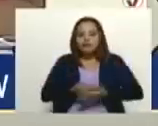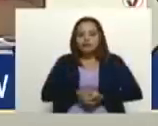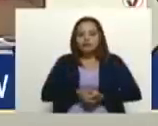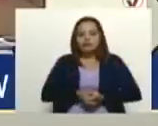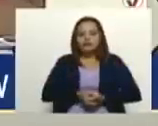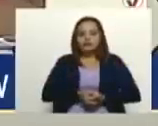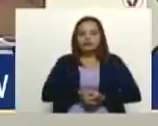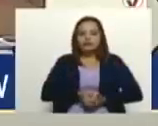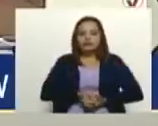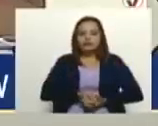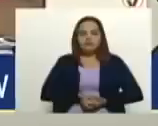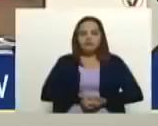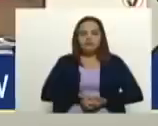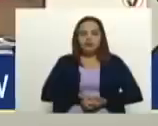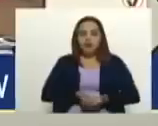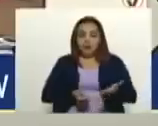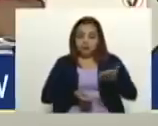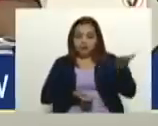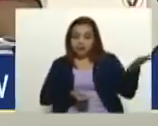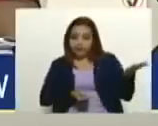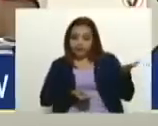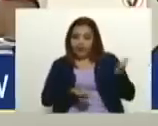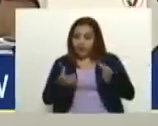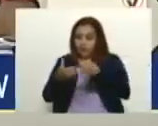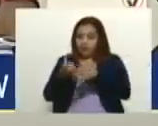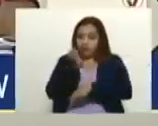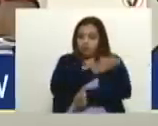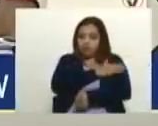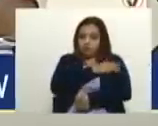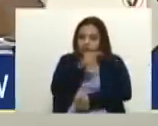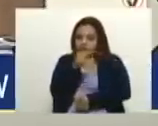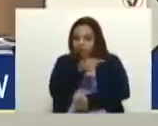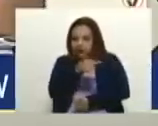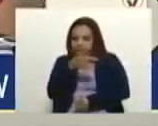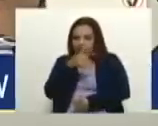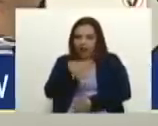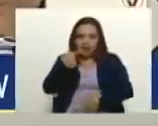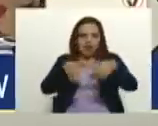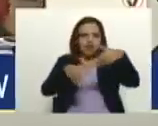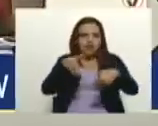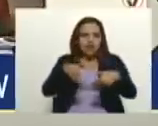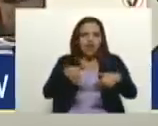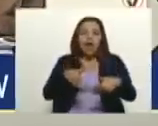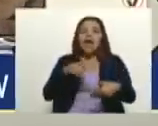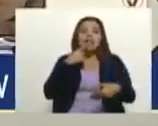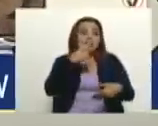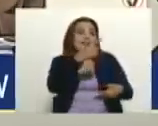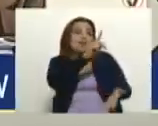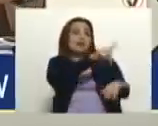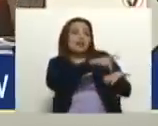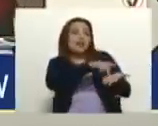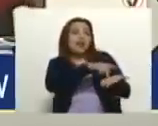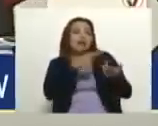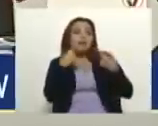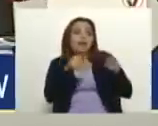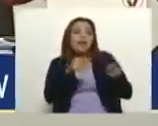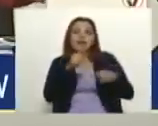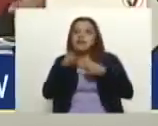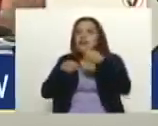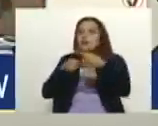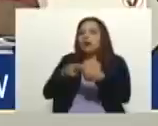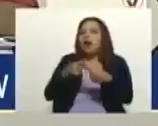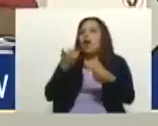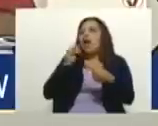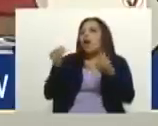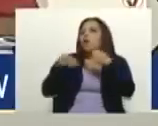casos. Ellos, cuando hay elecciones, participan. Luego que pierden la elección viene la fase de